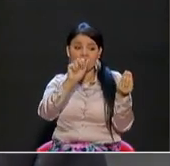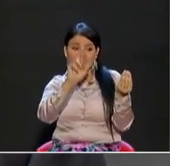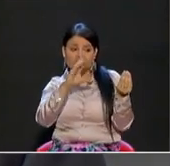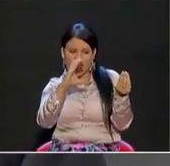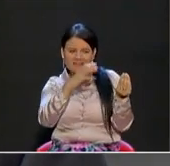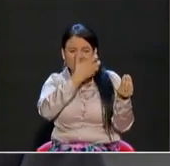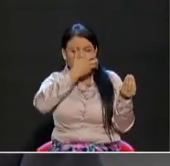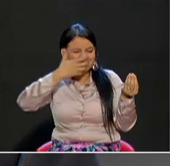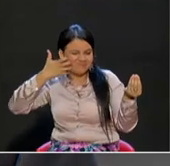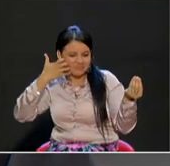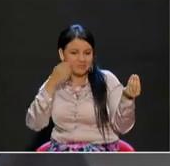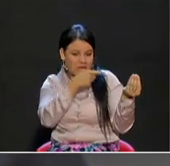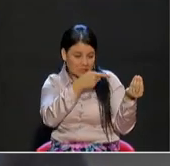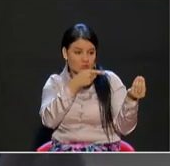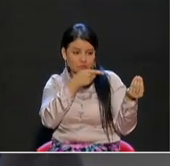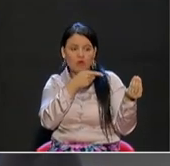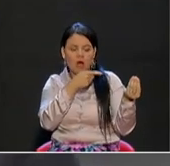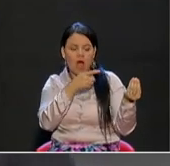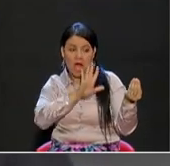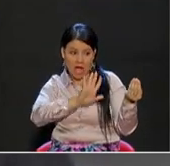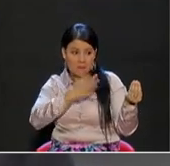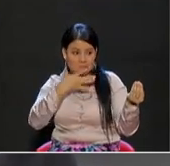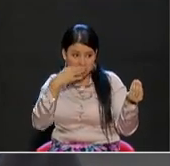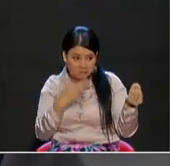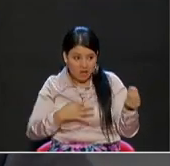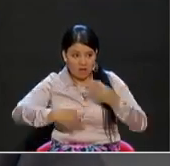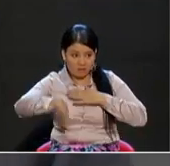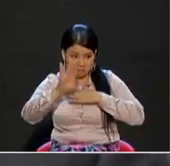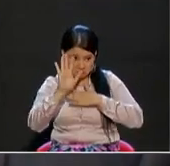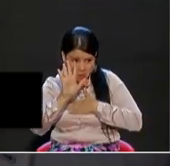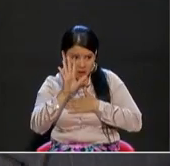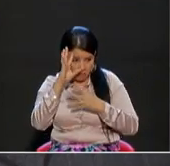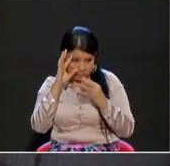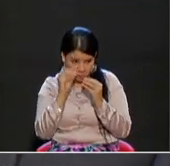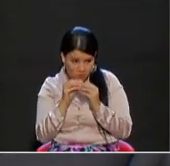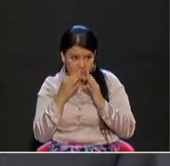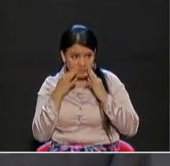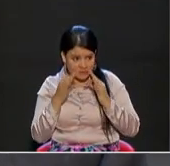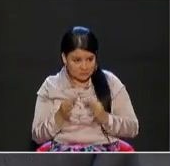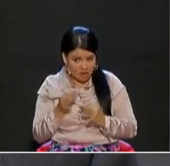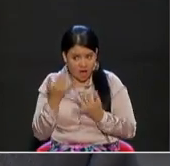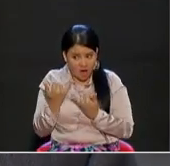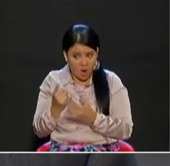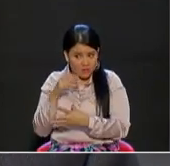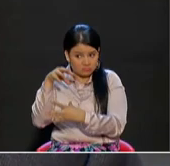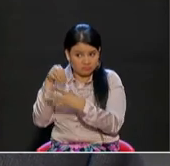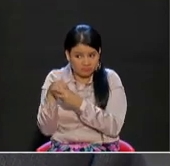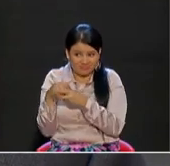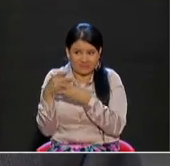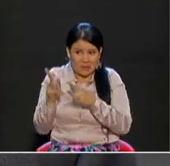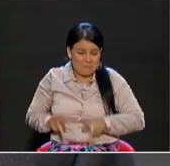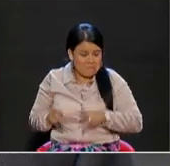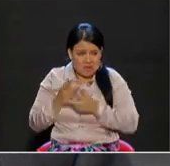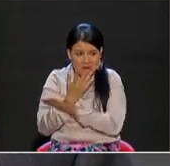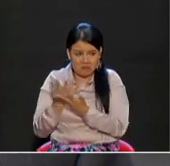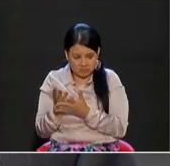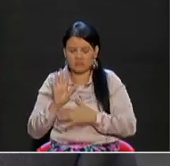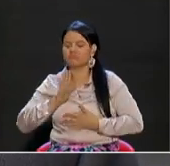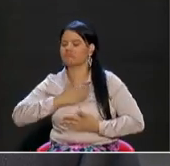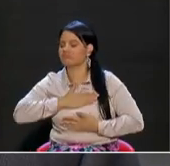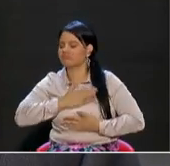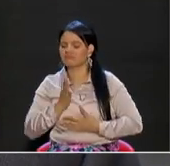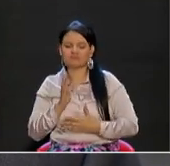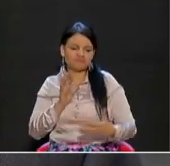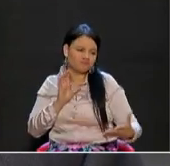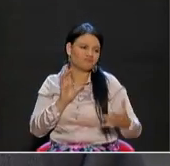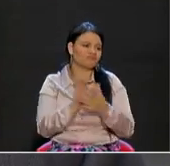que están cumpliendo lo que firmaron lo acordado que están en el sistema legal por supuesto les voy a dar la mano y todo lo que